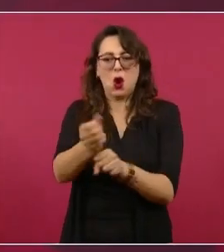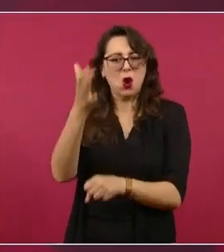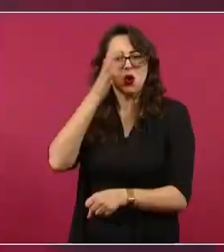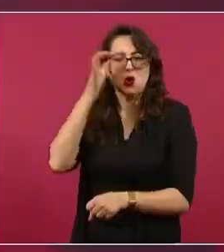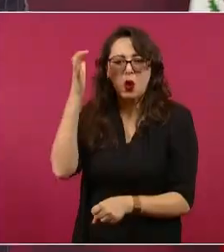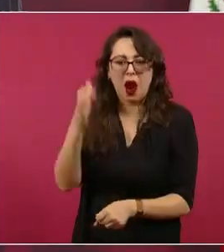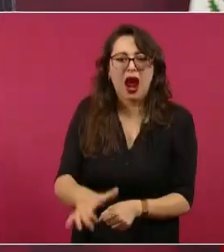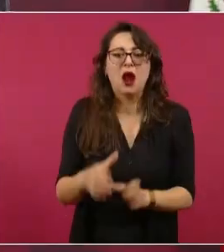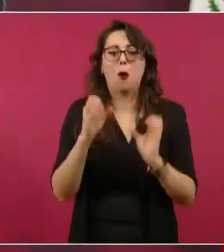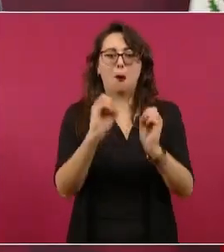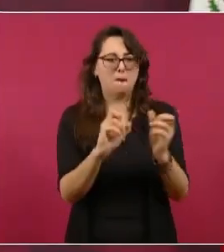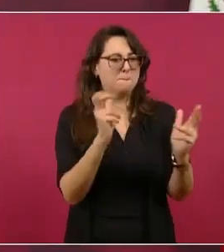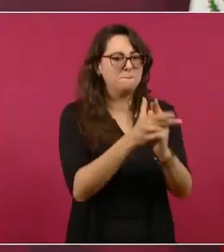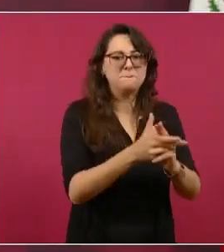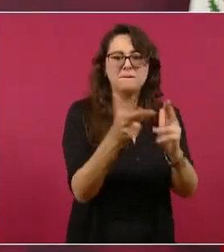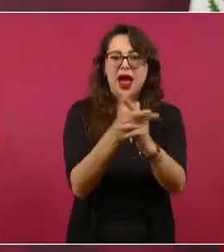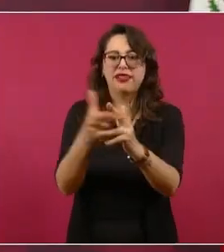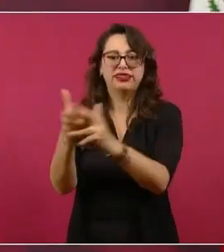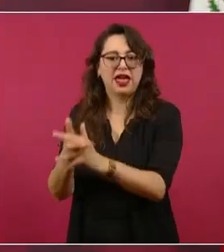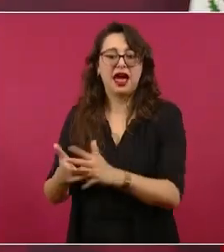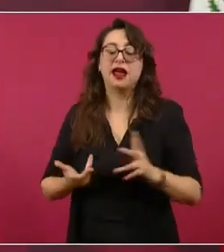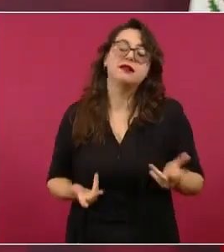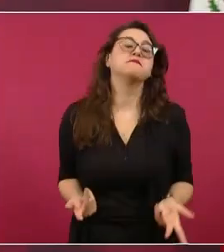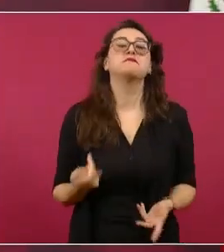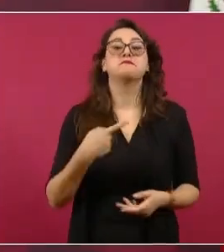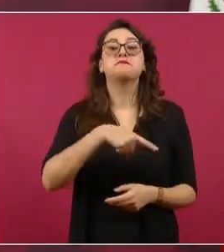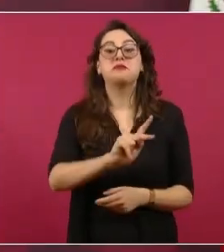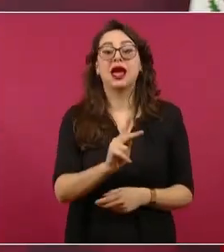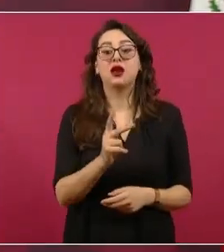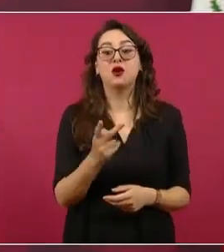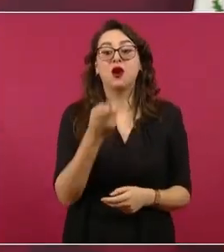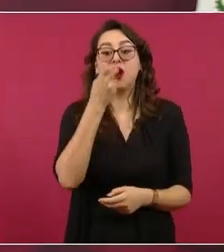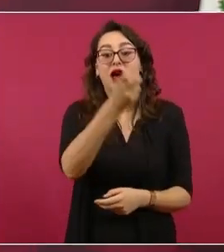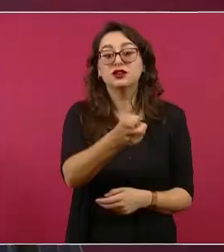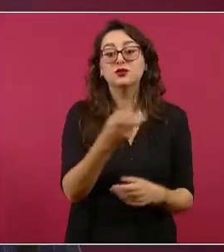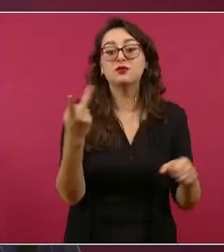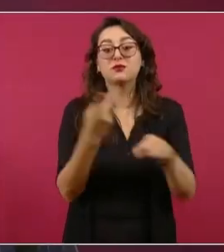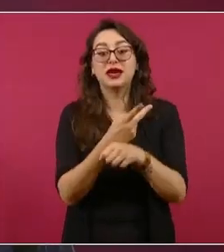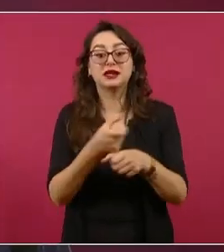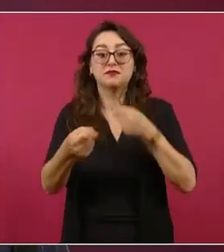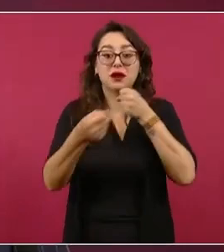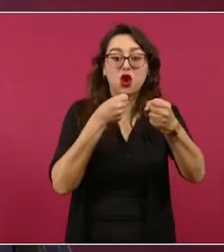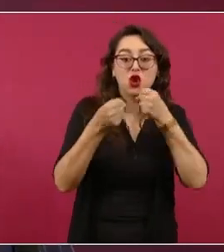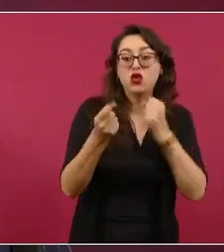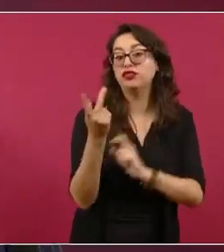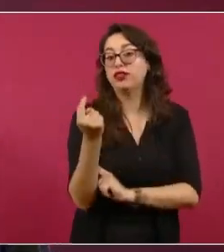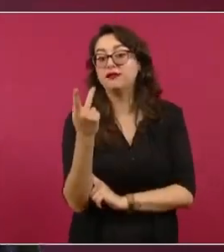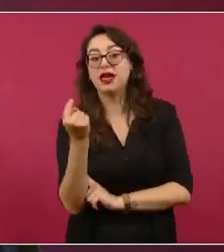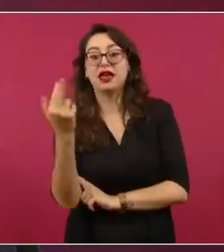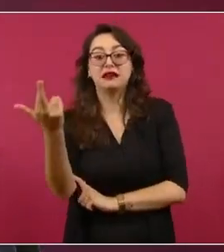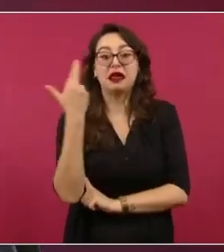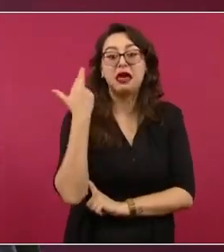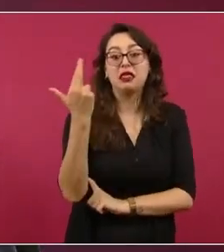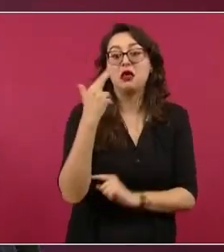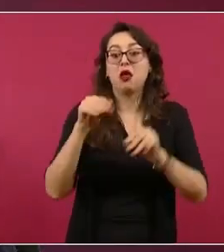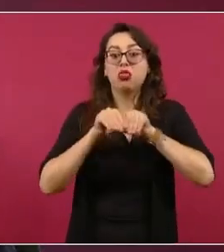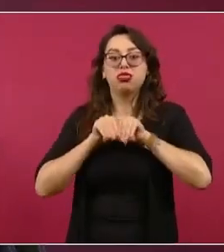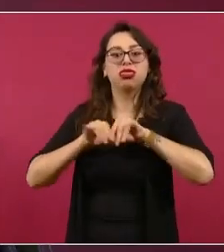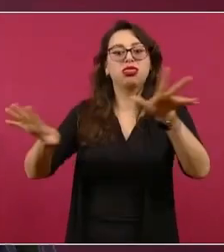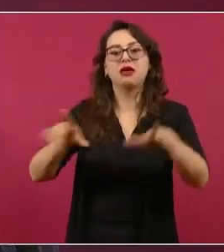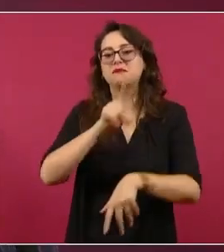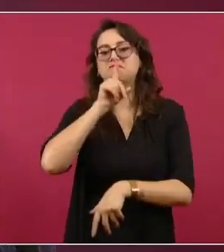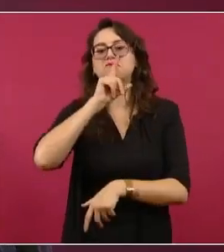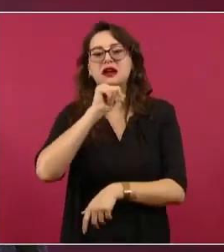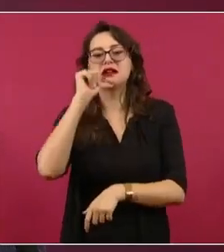medios, porque también muchos periodistas famosos participaron en esos